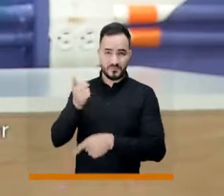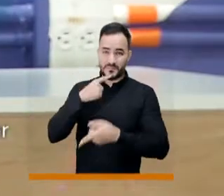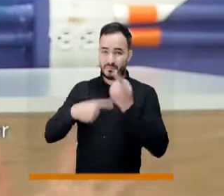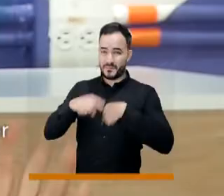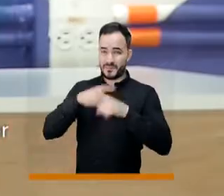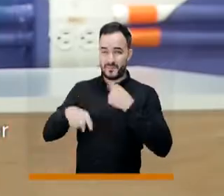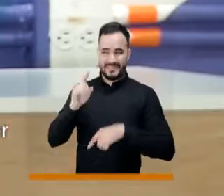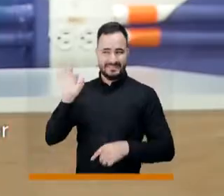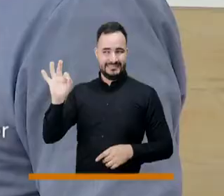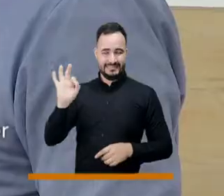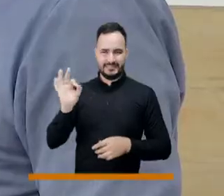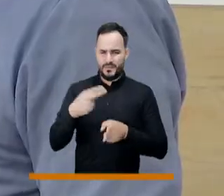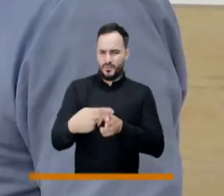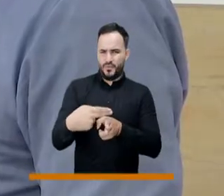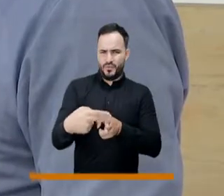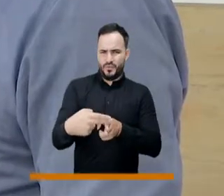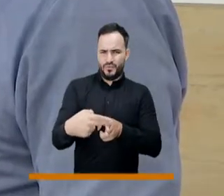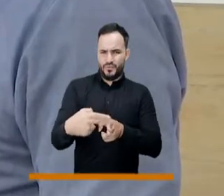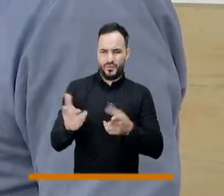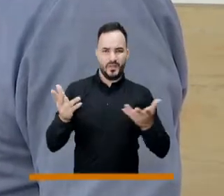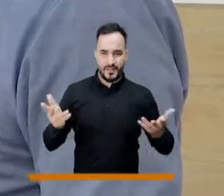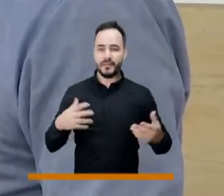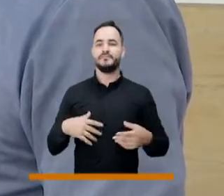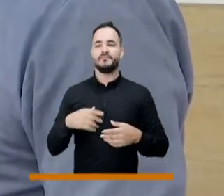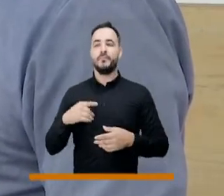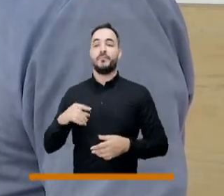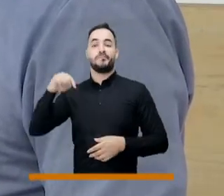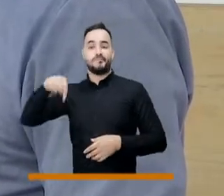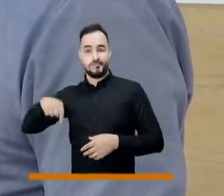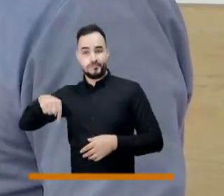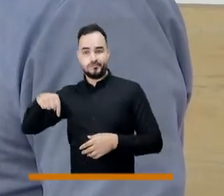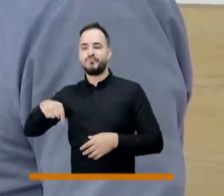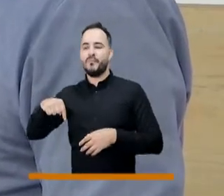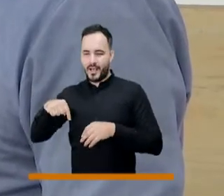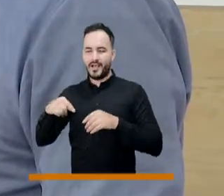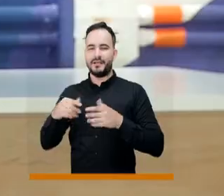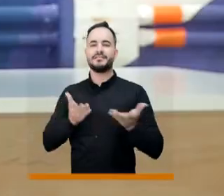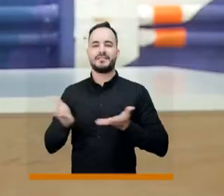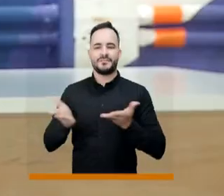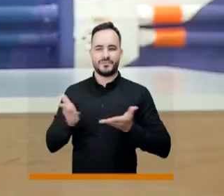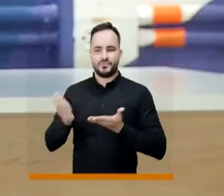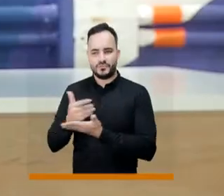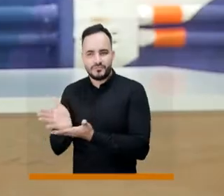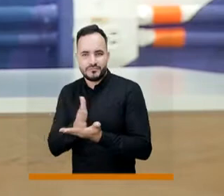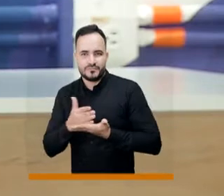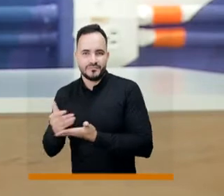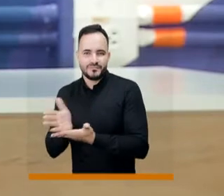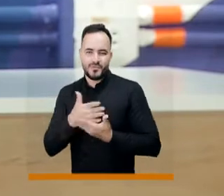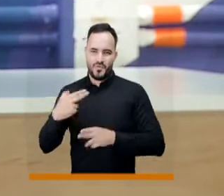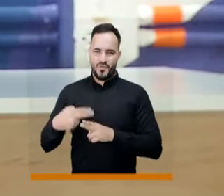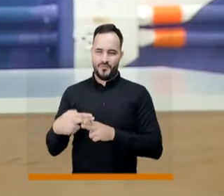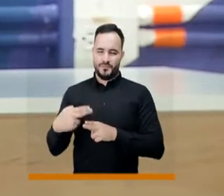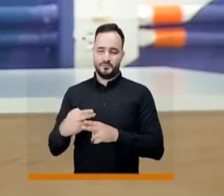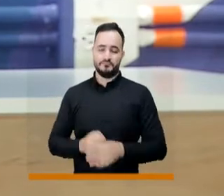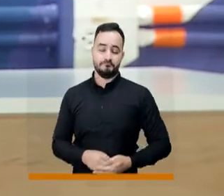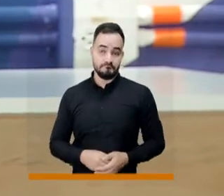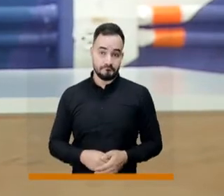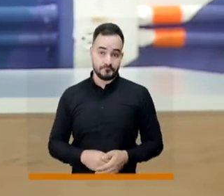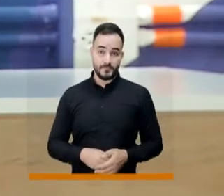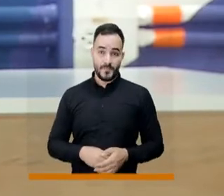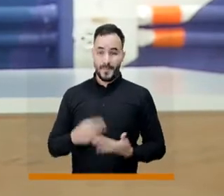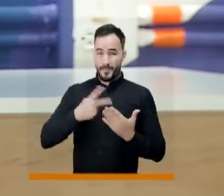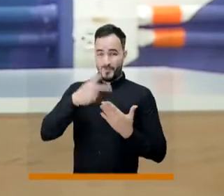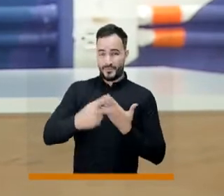está complementado, como lo dice Gustavo, y es lo ideal con un futuro inmediato de un centro de servicios compartidos. Pero que